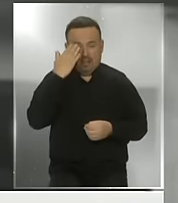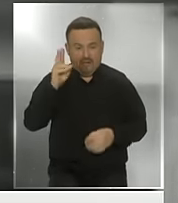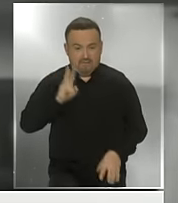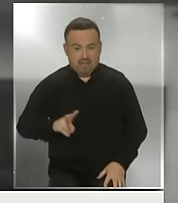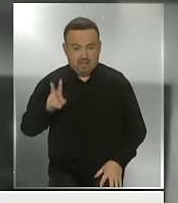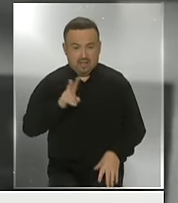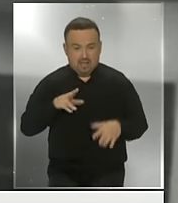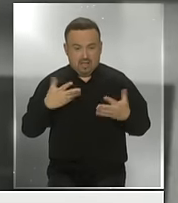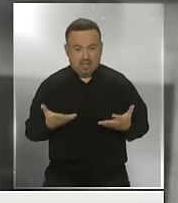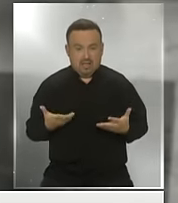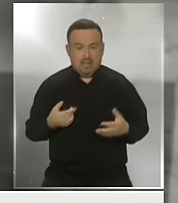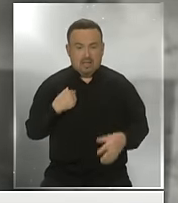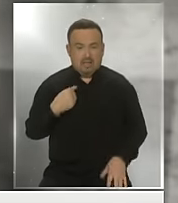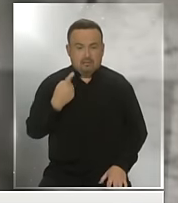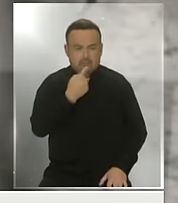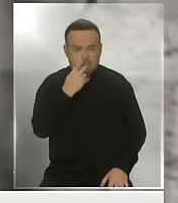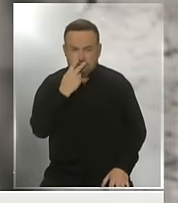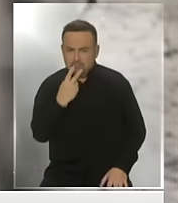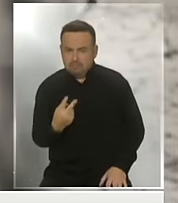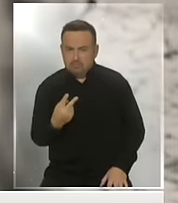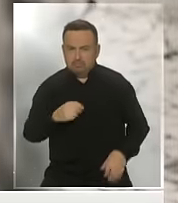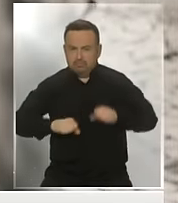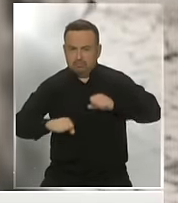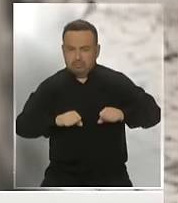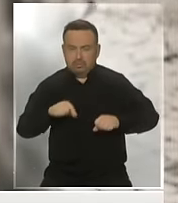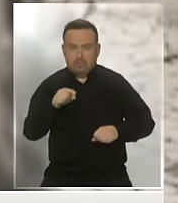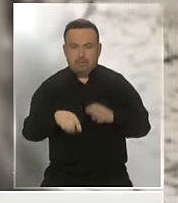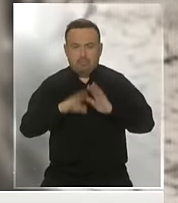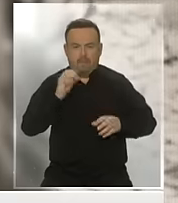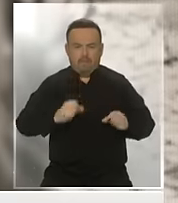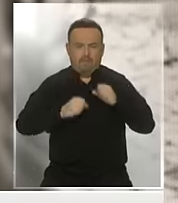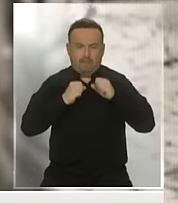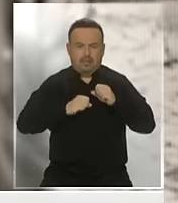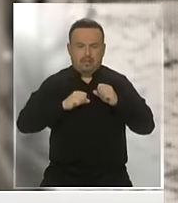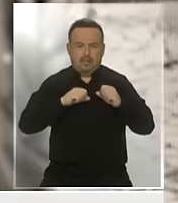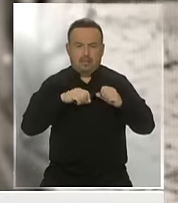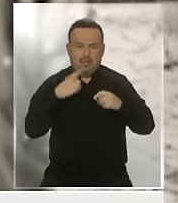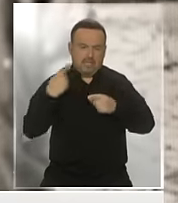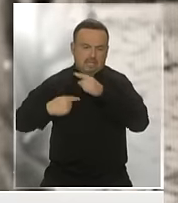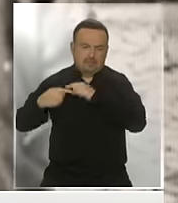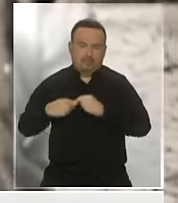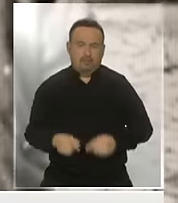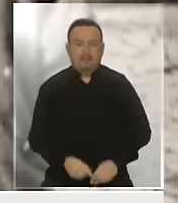Valdivia quedó en la retina mundial con el terremoto más fuerte de la historia.